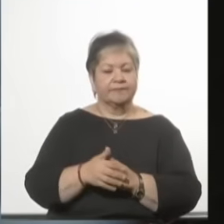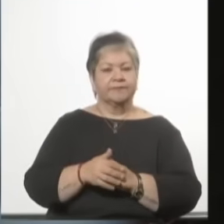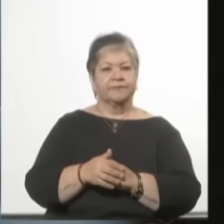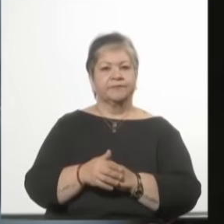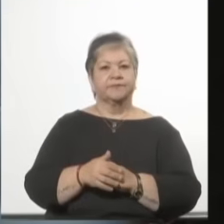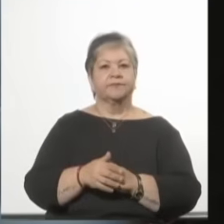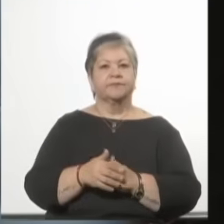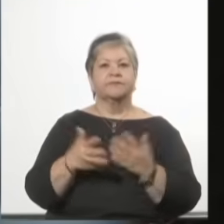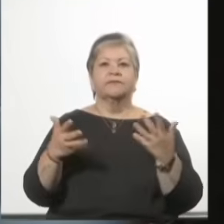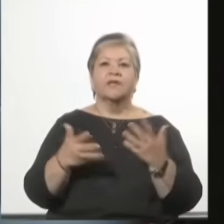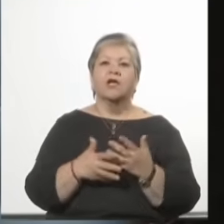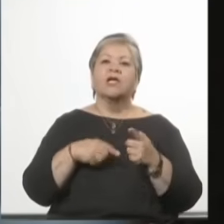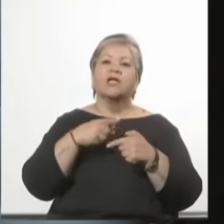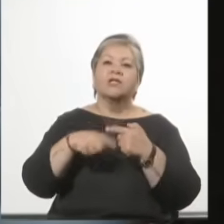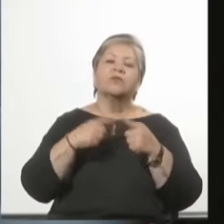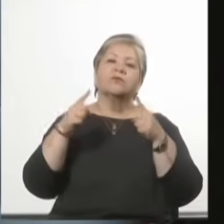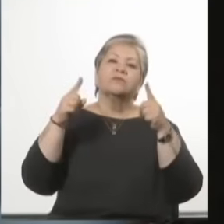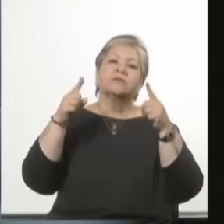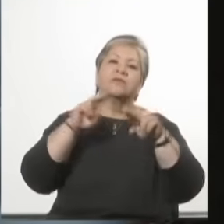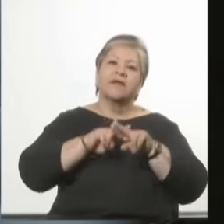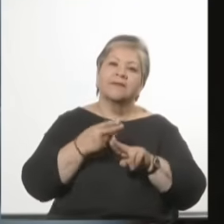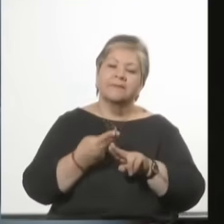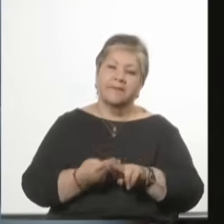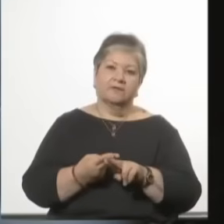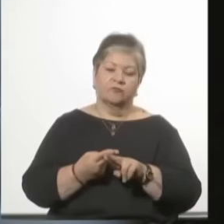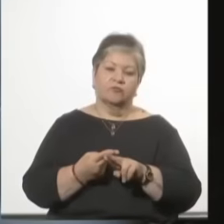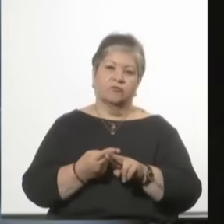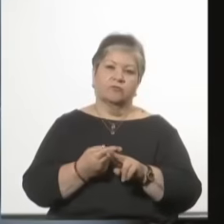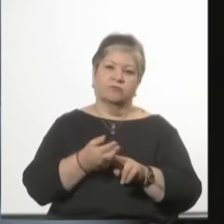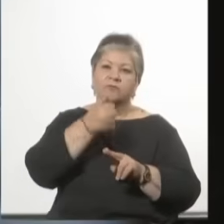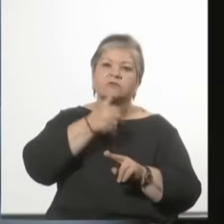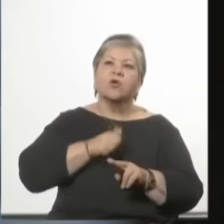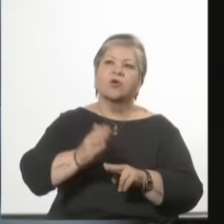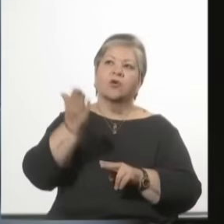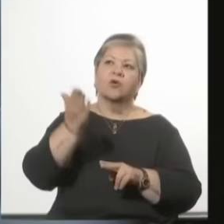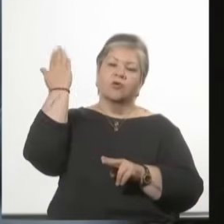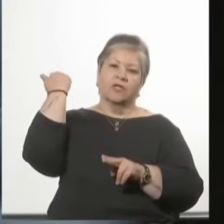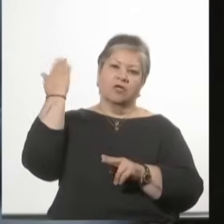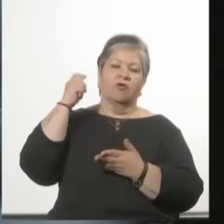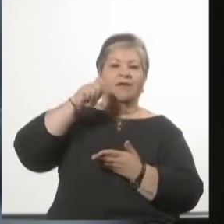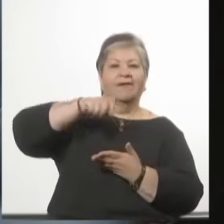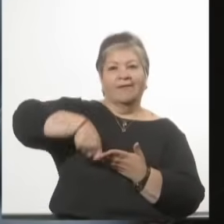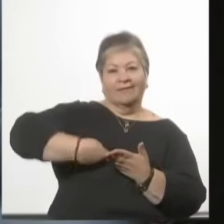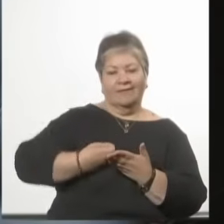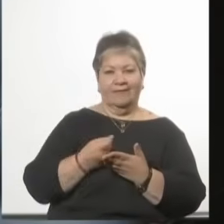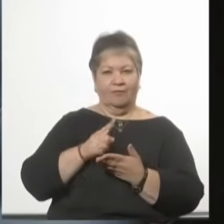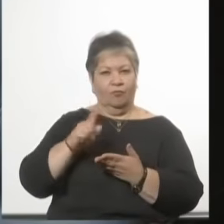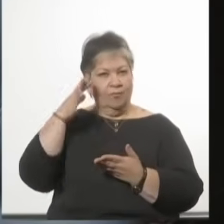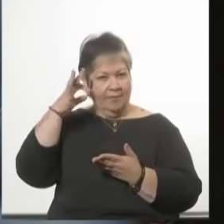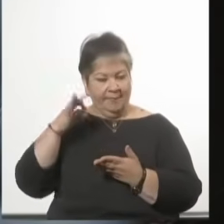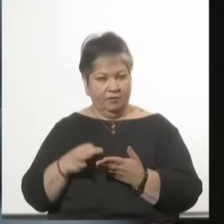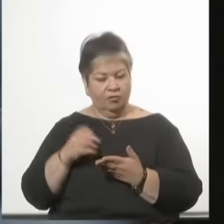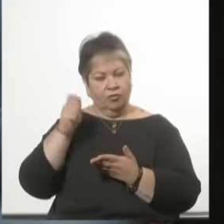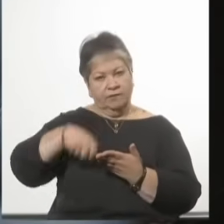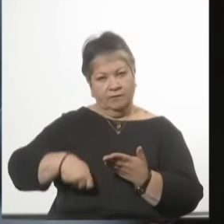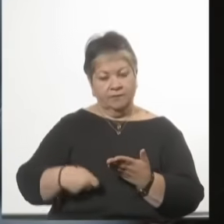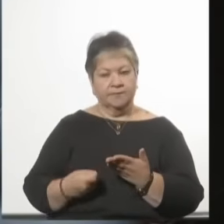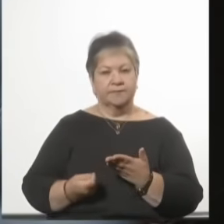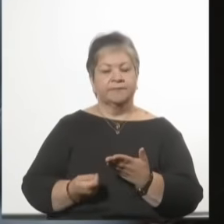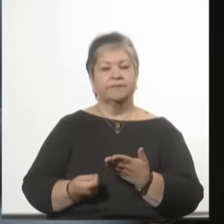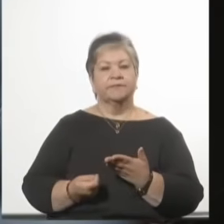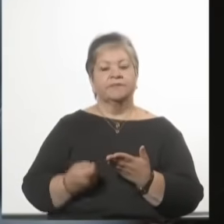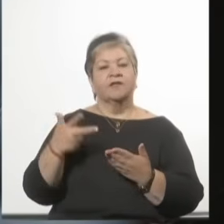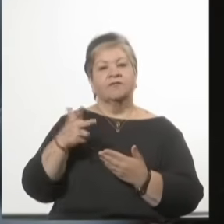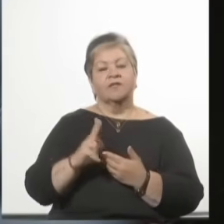A continuación, veamos un repaso cronológico de los hechos relativos a la garantía de fiel cumplimiento de contrato. Con